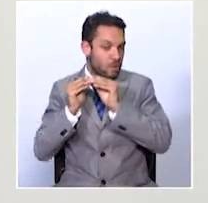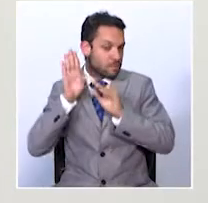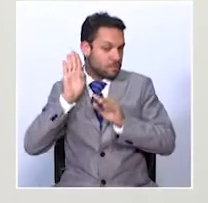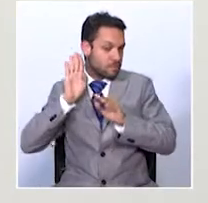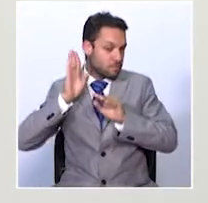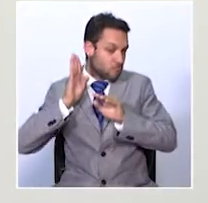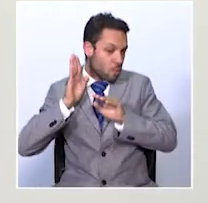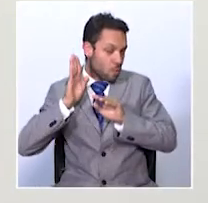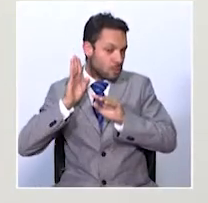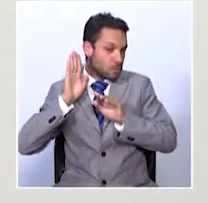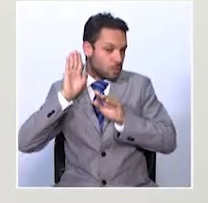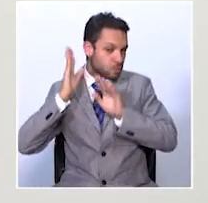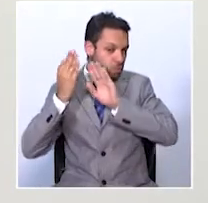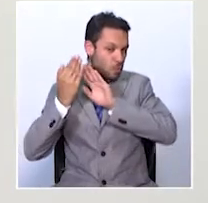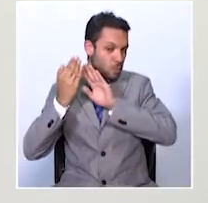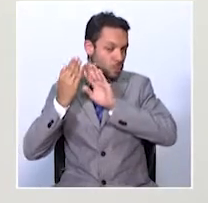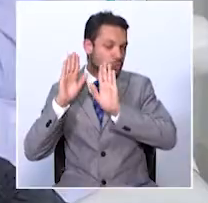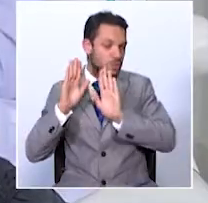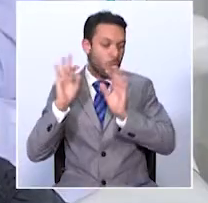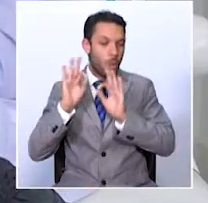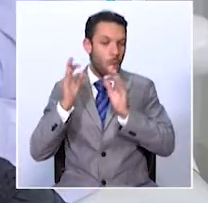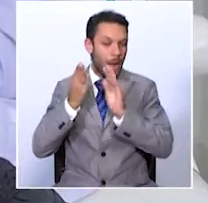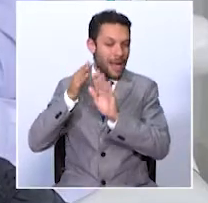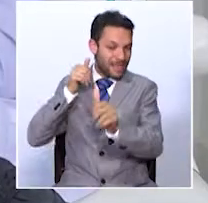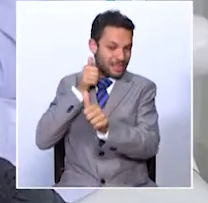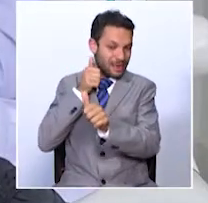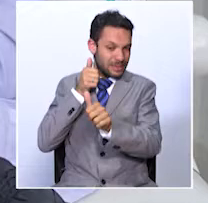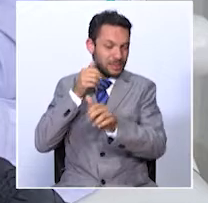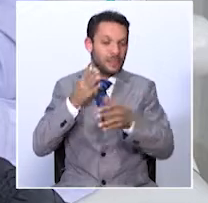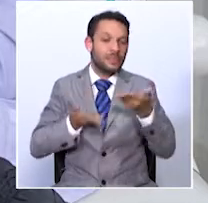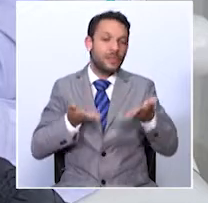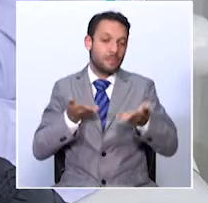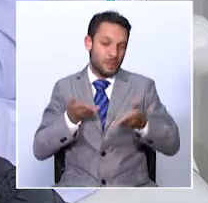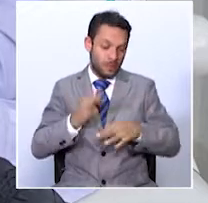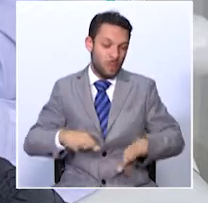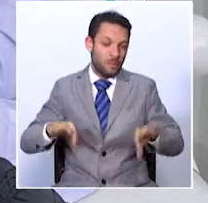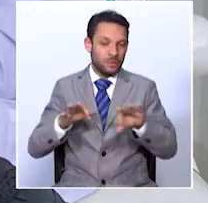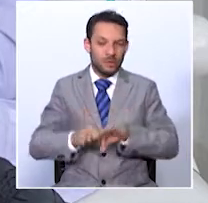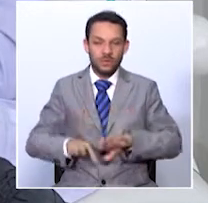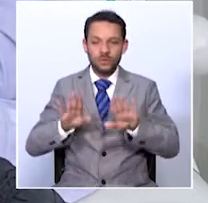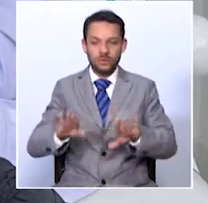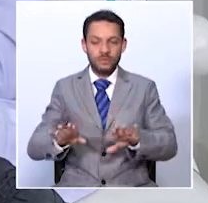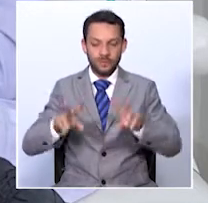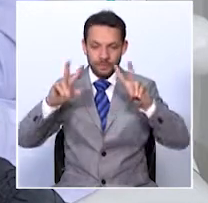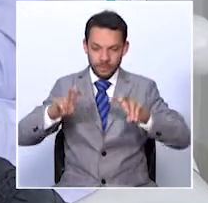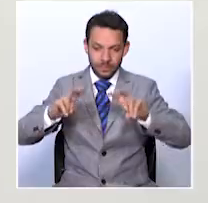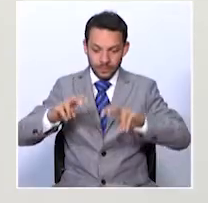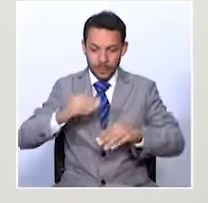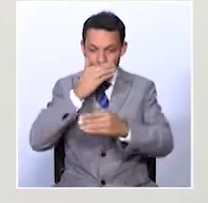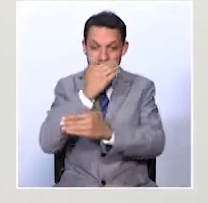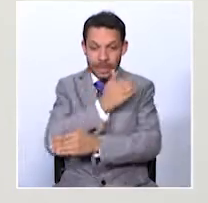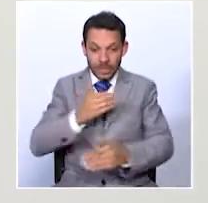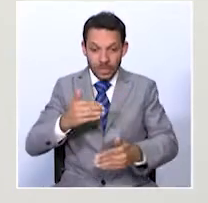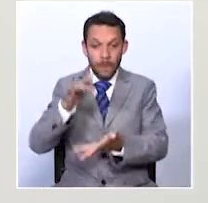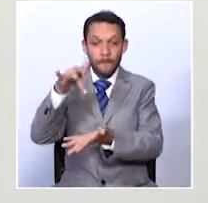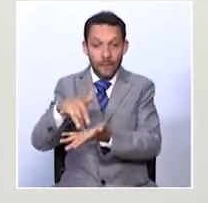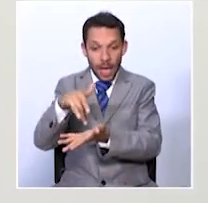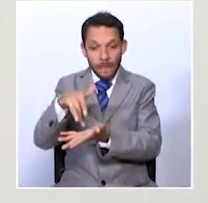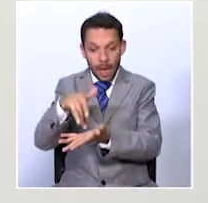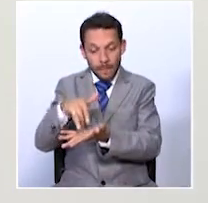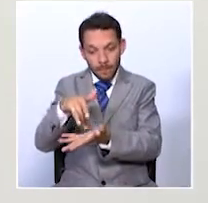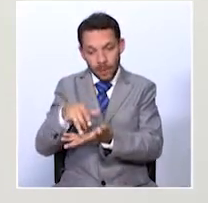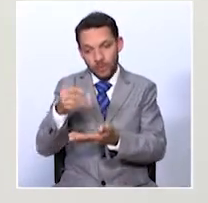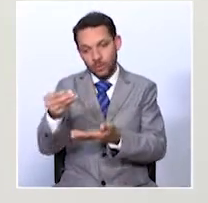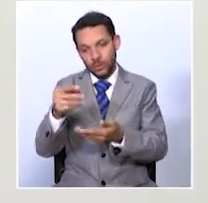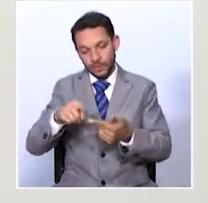Entonces esas orejitas se llaman prominentes. Eso es uno de los motivos de los niños que nos consultan con mucha frecuencia.